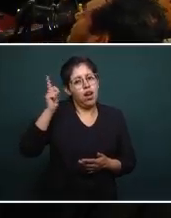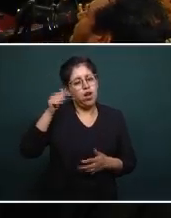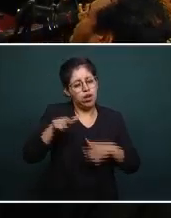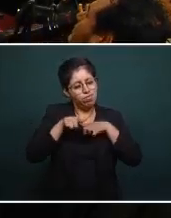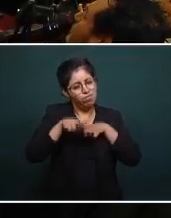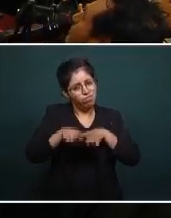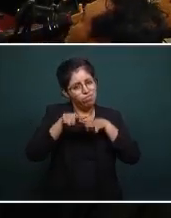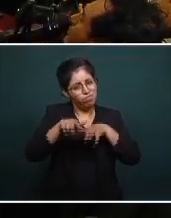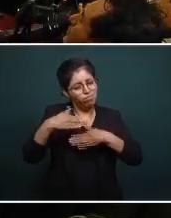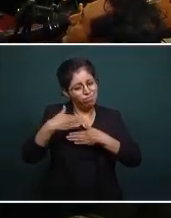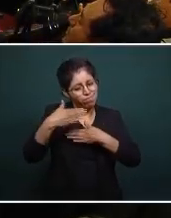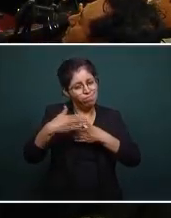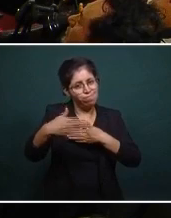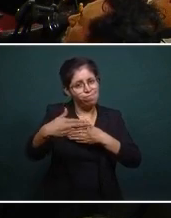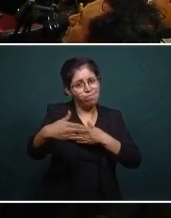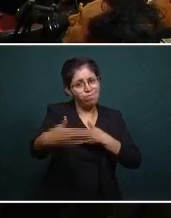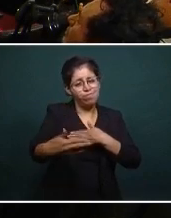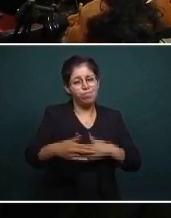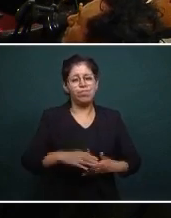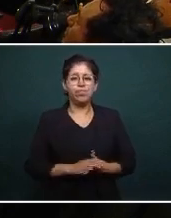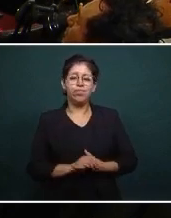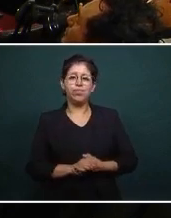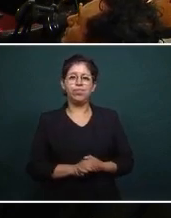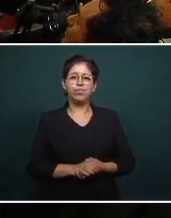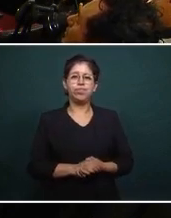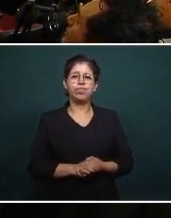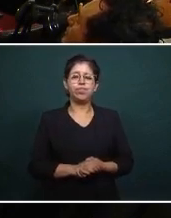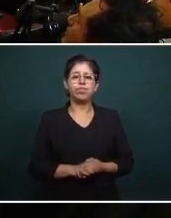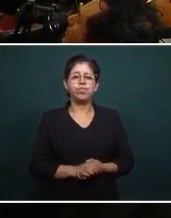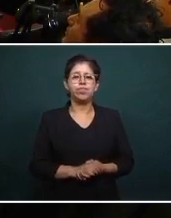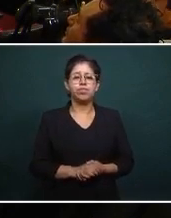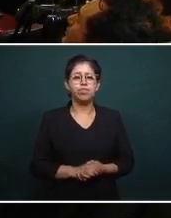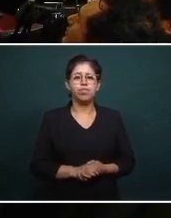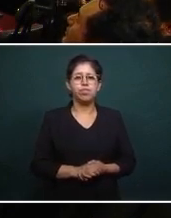sigamos avanzando.